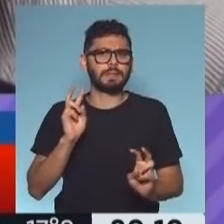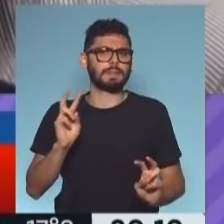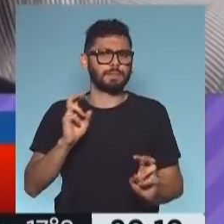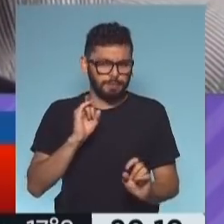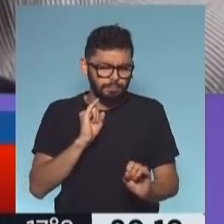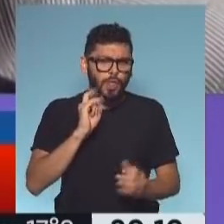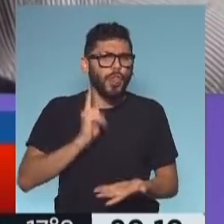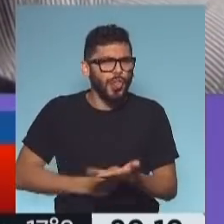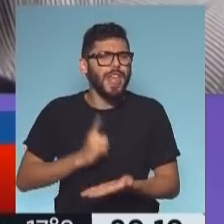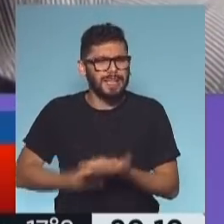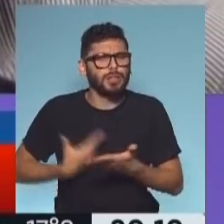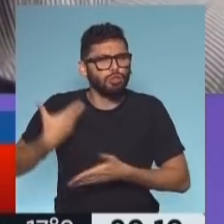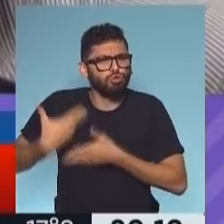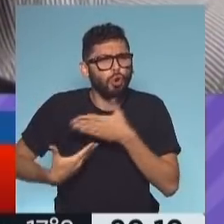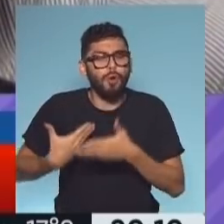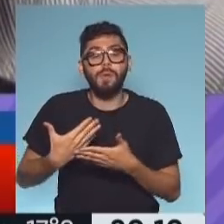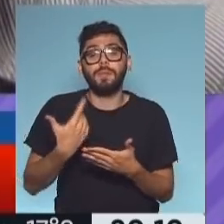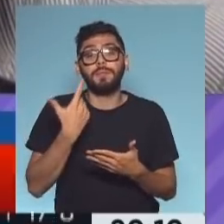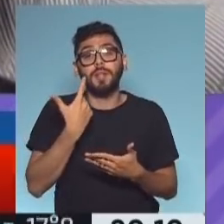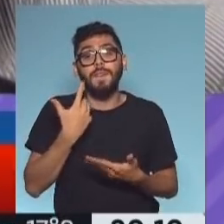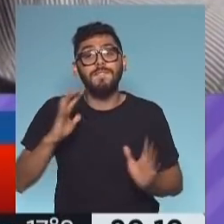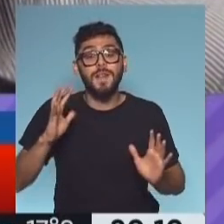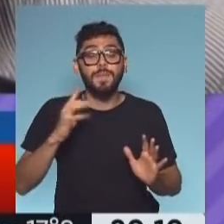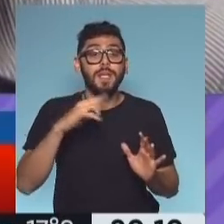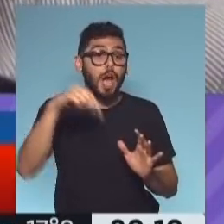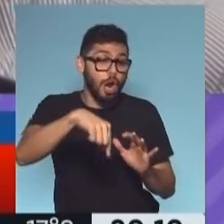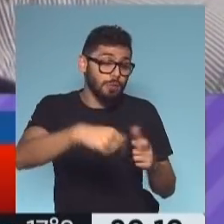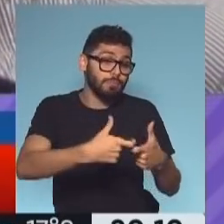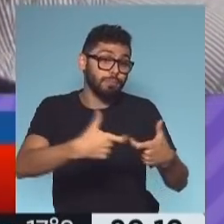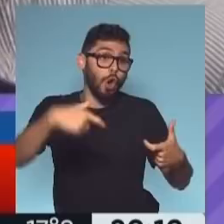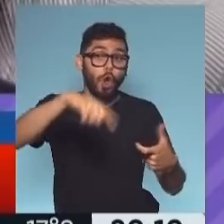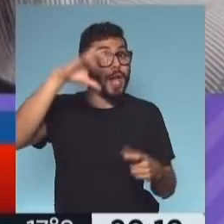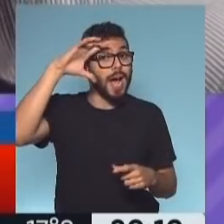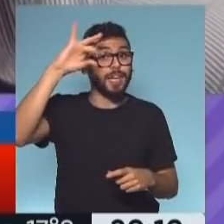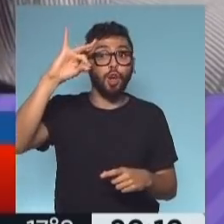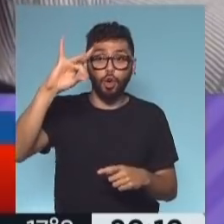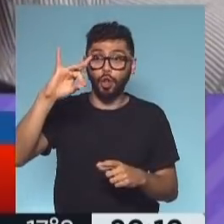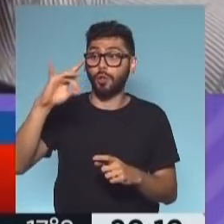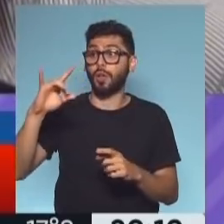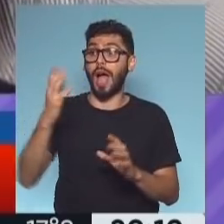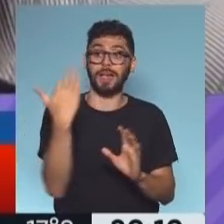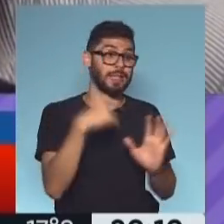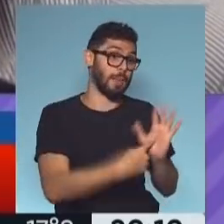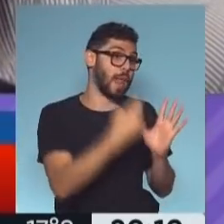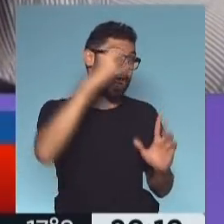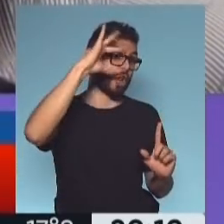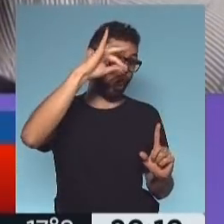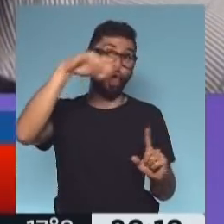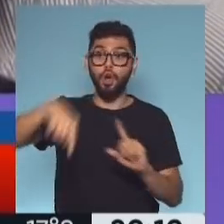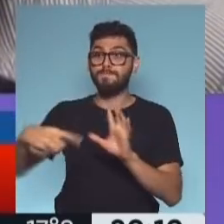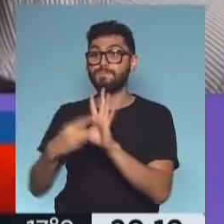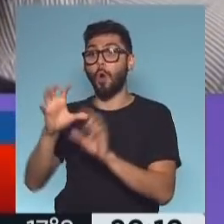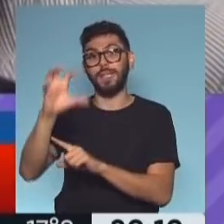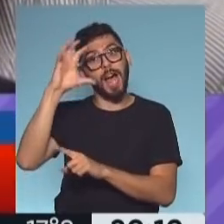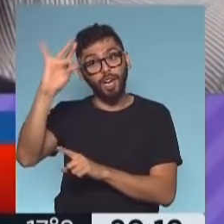algunas decisiones y bueno, veremos si estos aumentos que se han visto récord hoy en la provincia, ayer en la Ciudad de Buenos Aires,